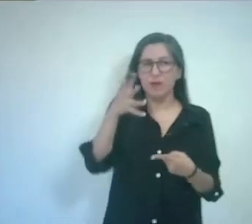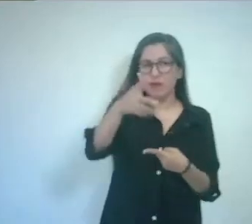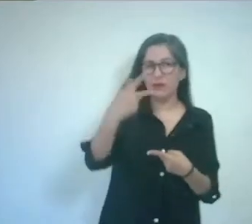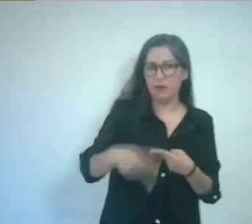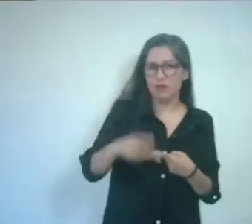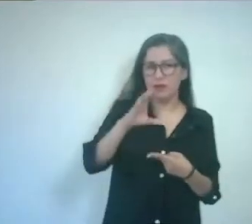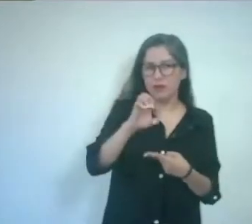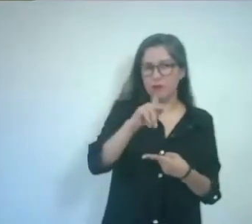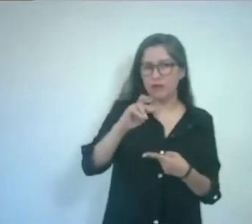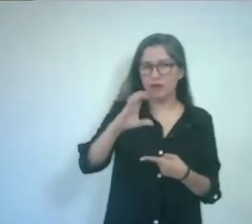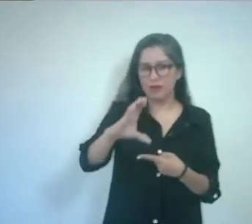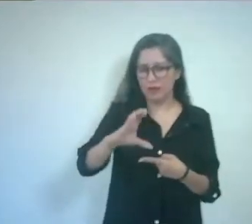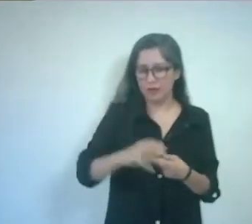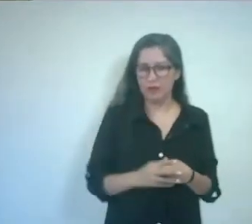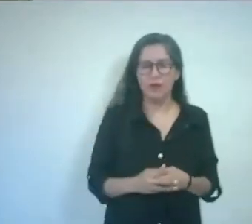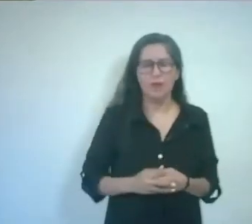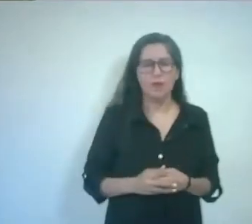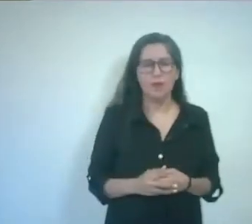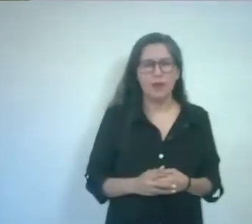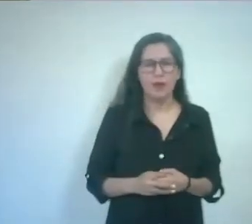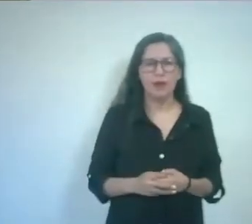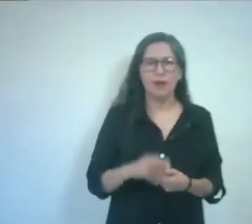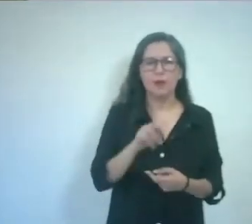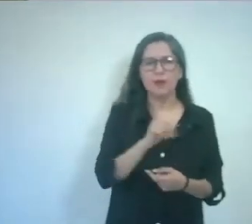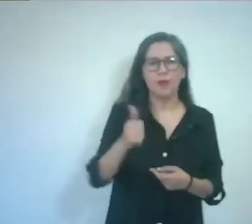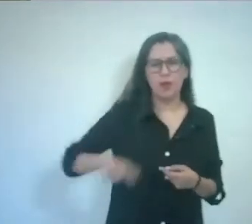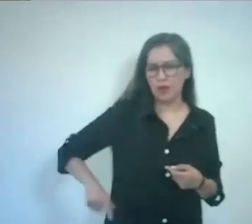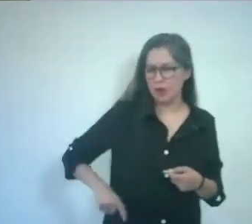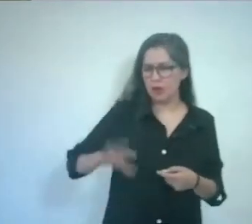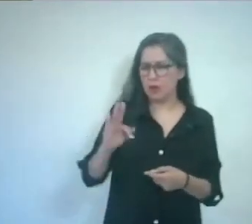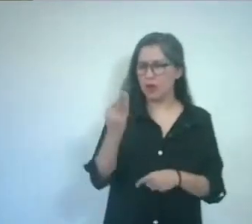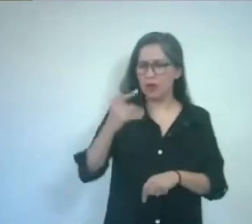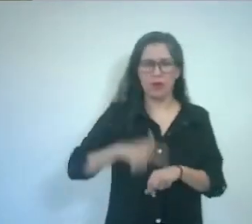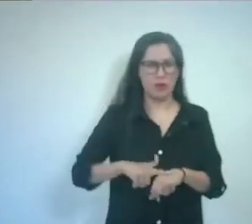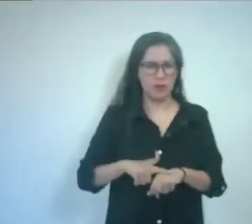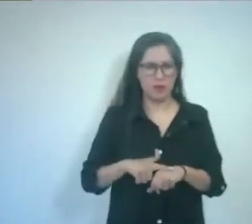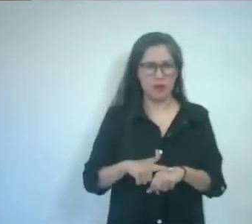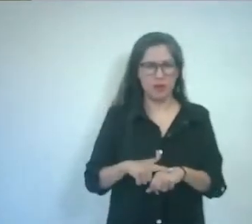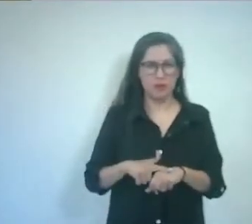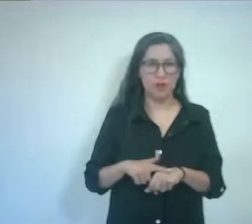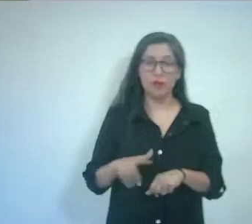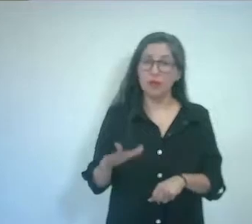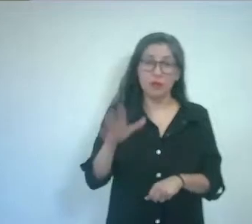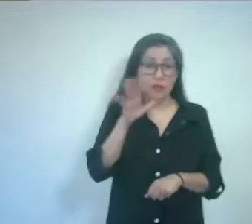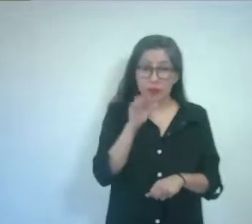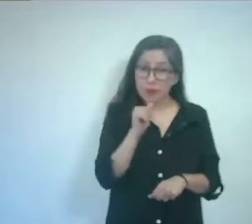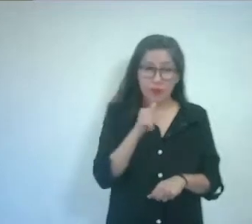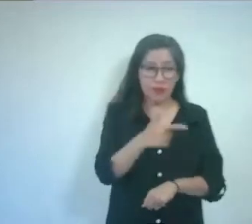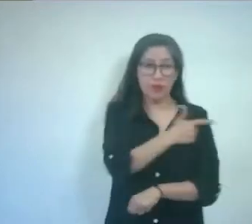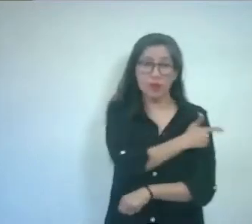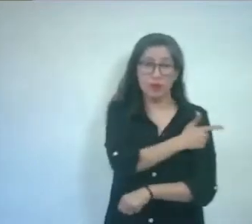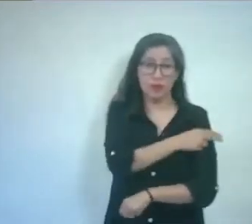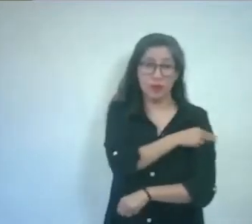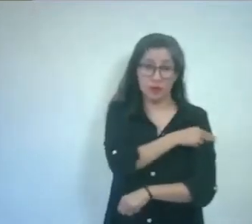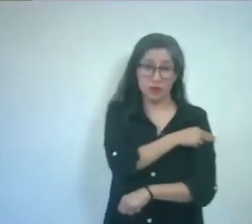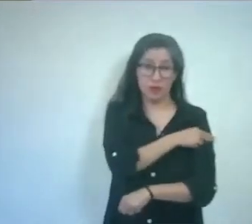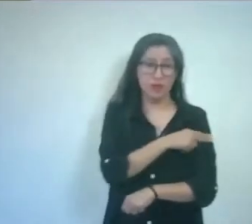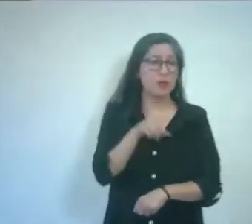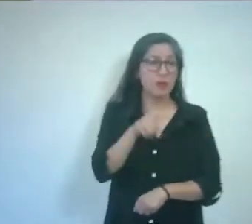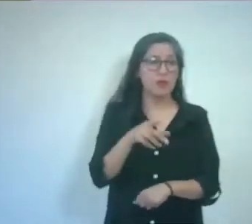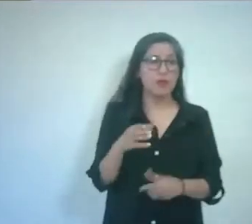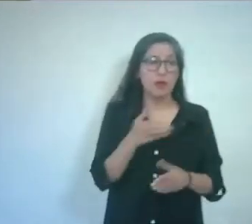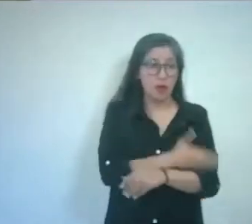Y por lo que respecta al partido en el gobierno federal, no es posible que la Guardia Nacional esté acompañando